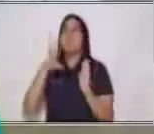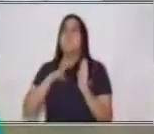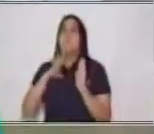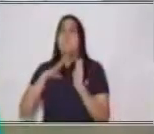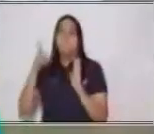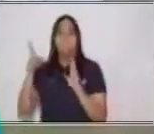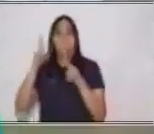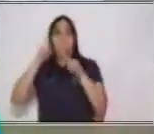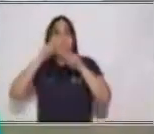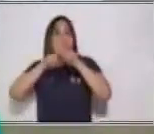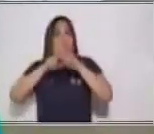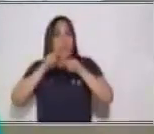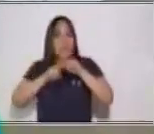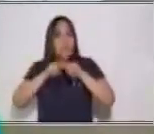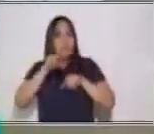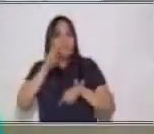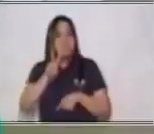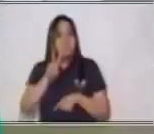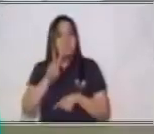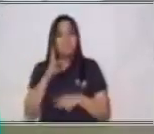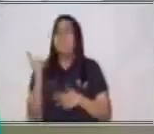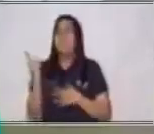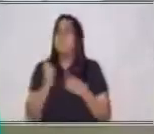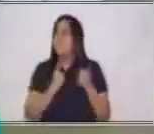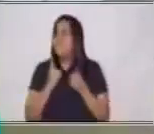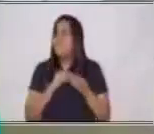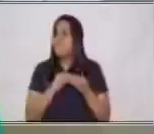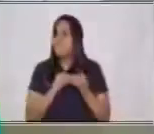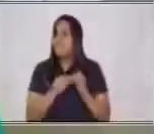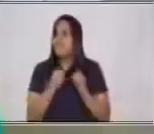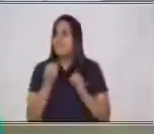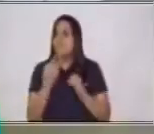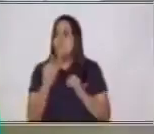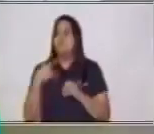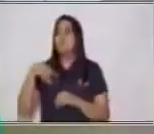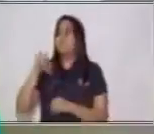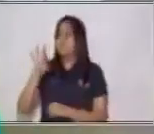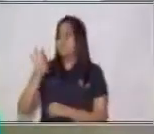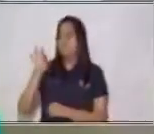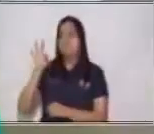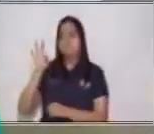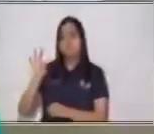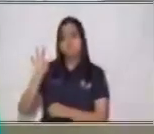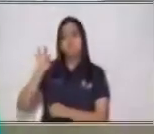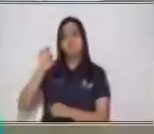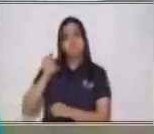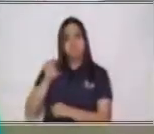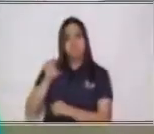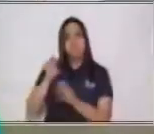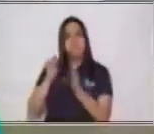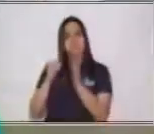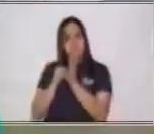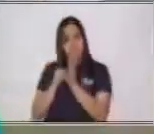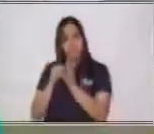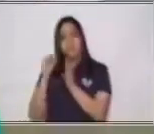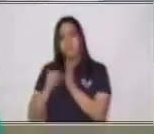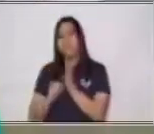las dos raíces. ¿Cuáles son nuestras dos raíces? 3p y q. Entonces, menos